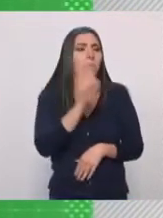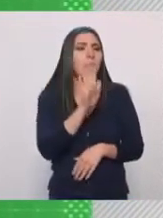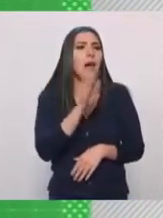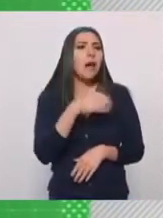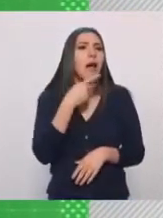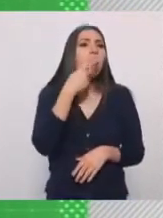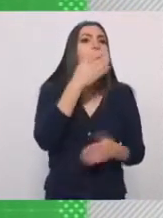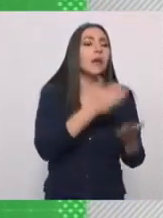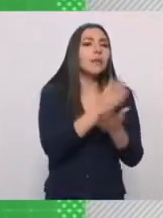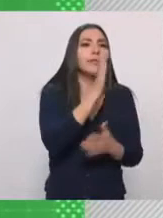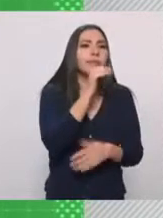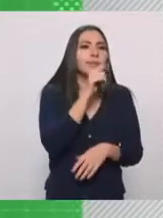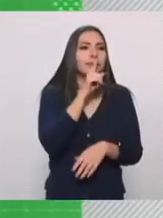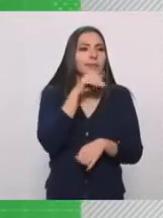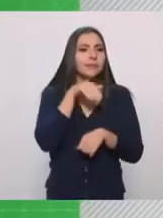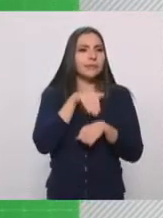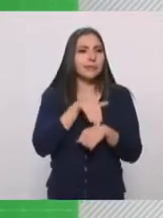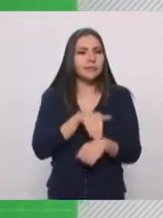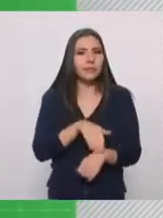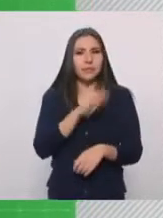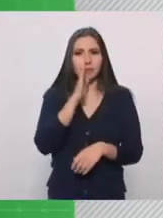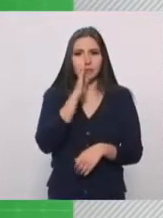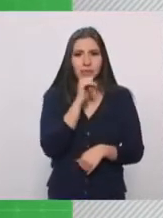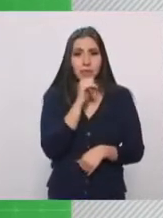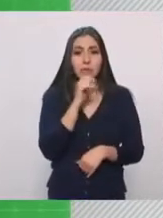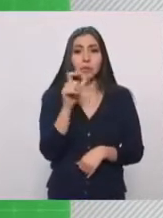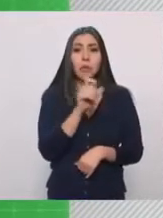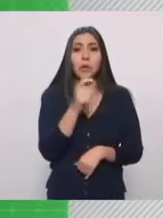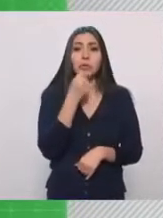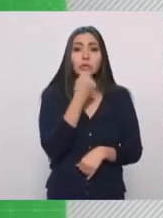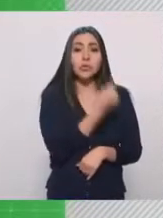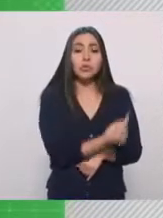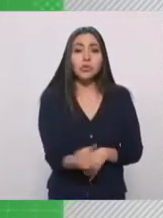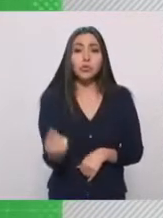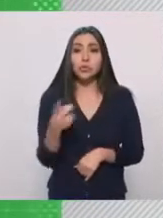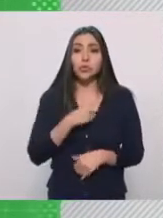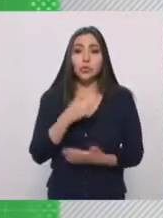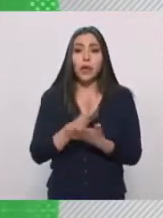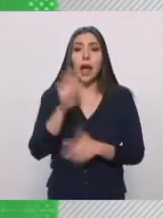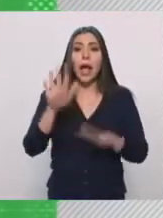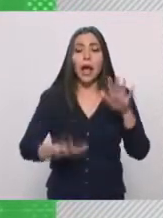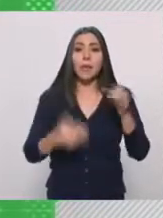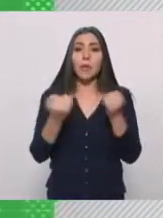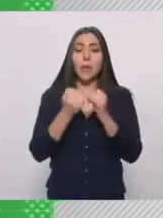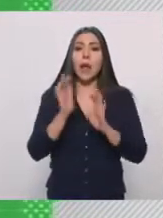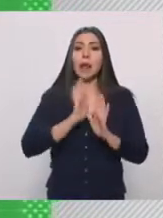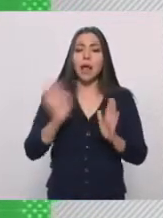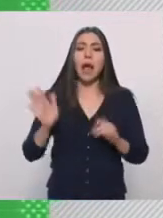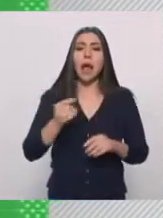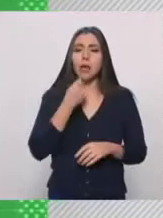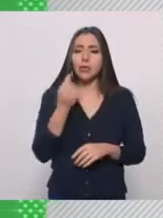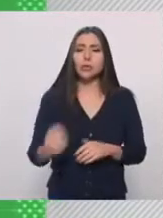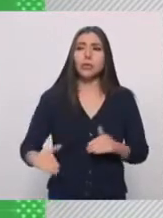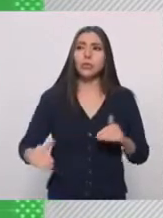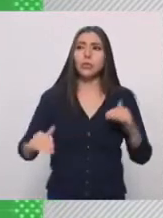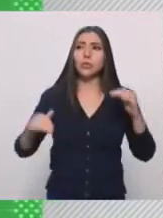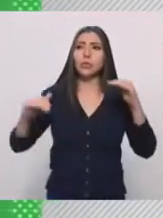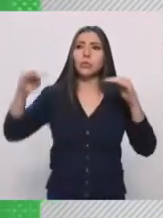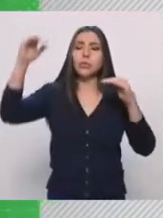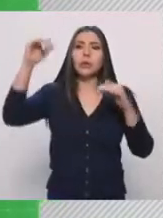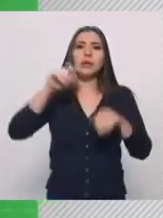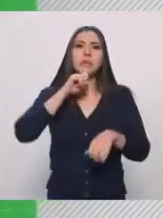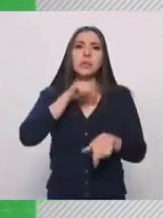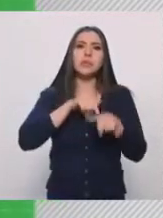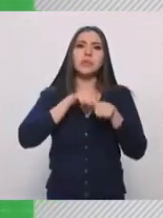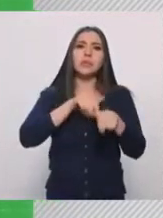relaciones tóxicas entre padres e hijos no solamente se dan cuando los hijos son pequeños, también cuando ambos son adultos. Claro, es un temazo ese.